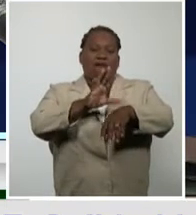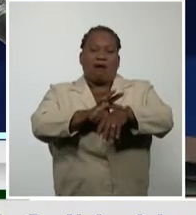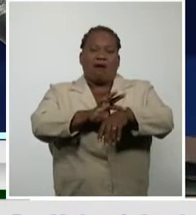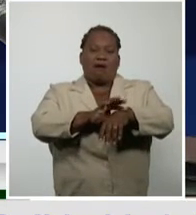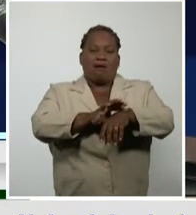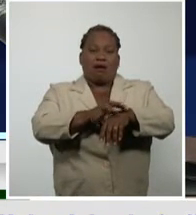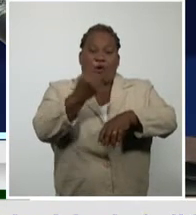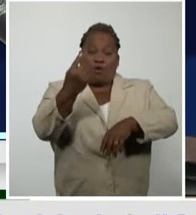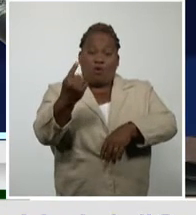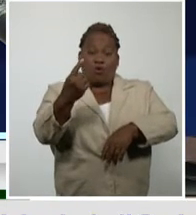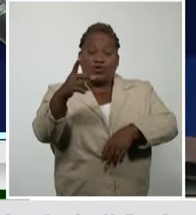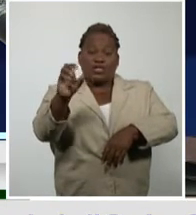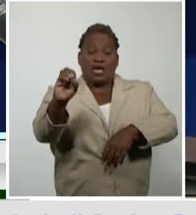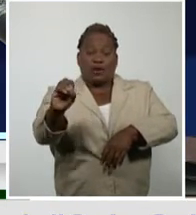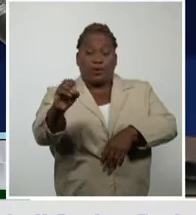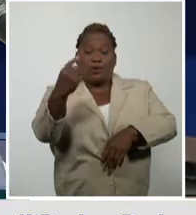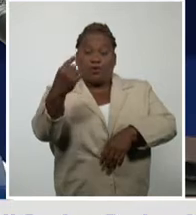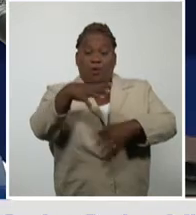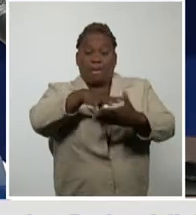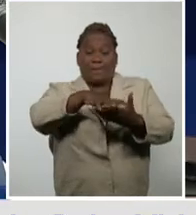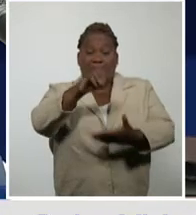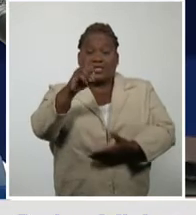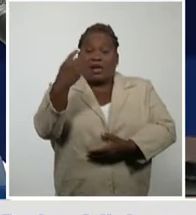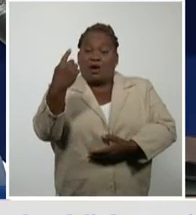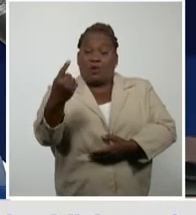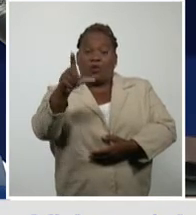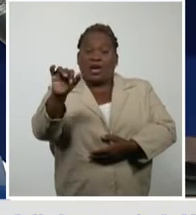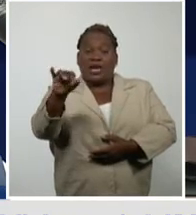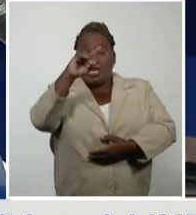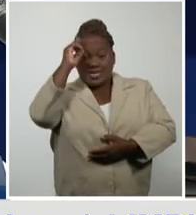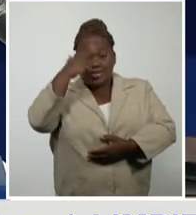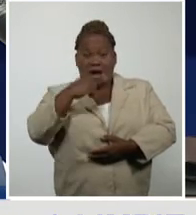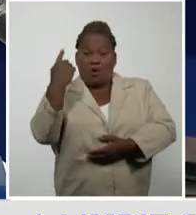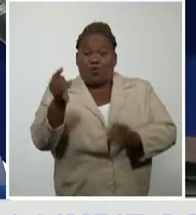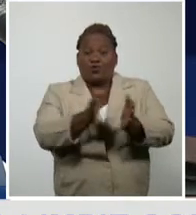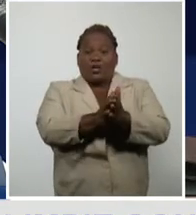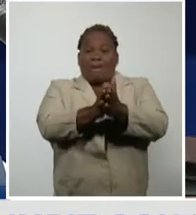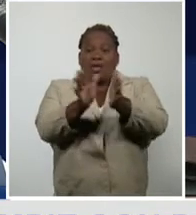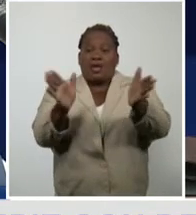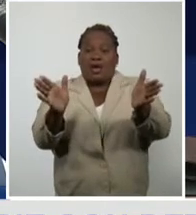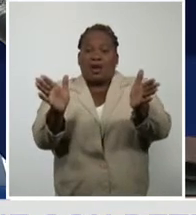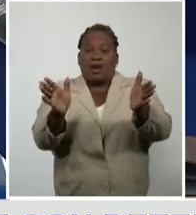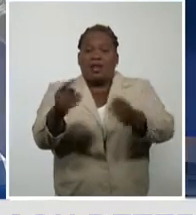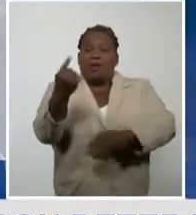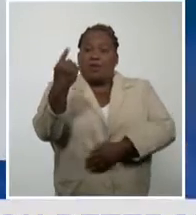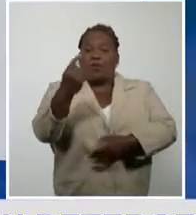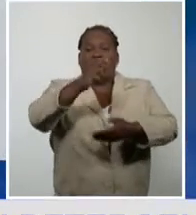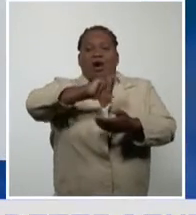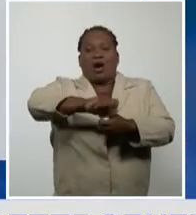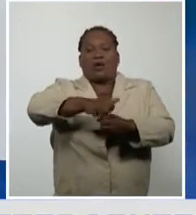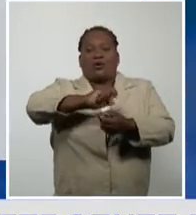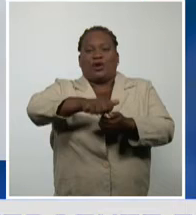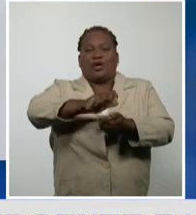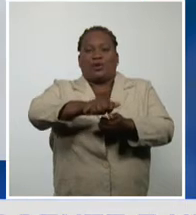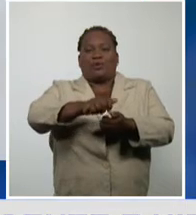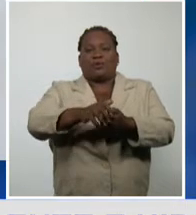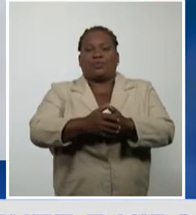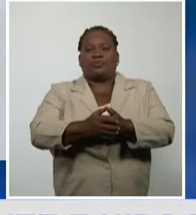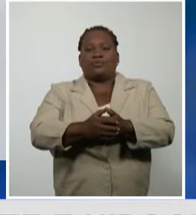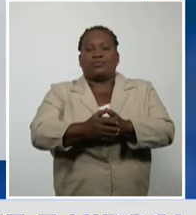del Cerro, 1 de Plaza, 1 de La Lisa, de San Miguel del Padrón y 1 de Arroyo Naranjo.